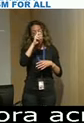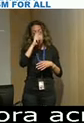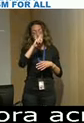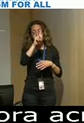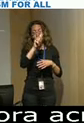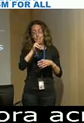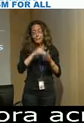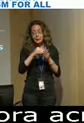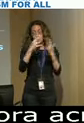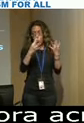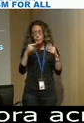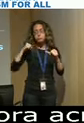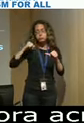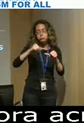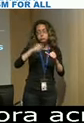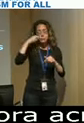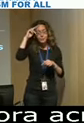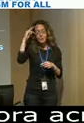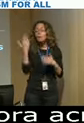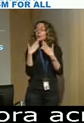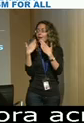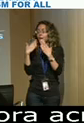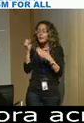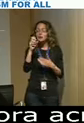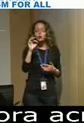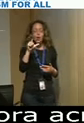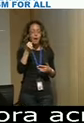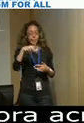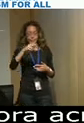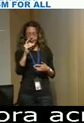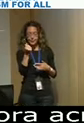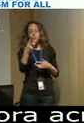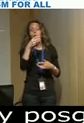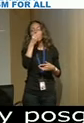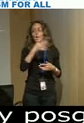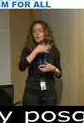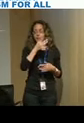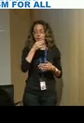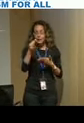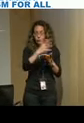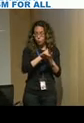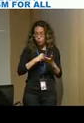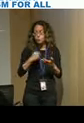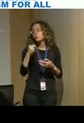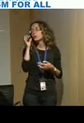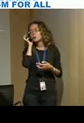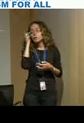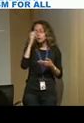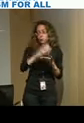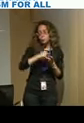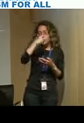Aurora. Pues muchas gracias, Yolanda. Hola, buenas tardes a todos y a todas. Voy a probar esto un